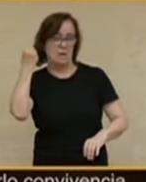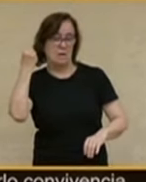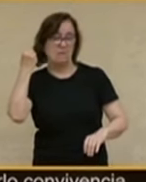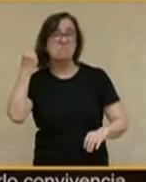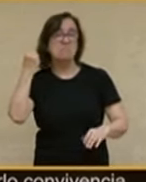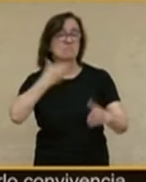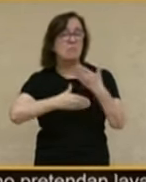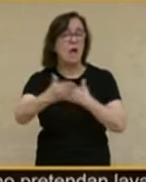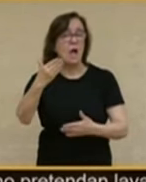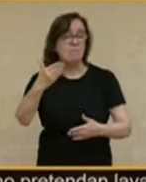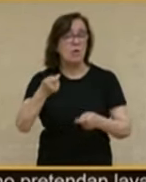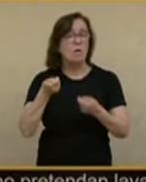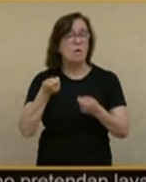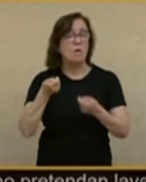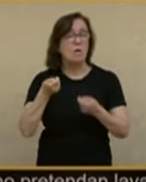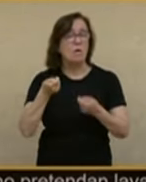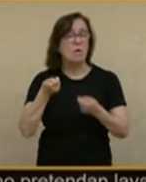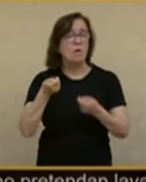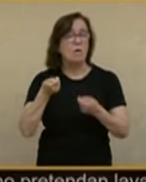cambio de privilegios.